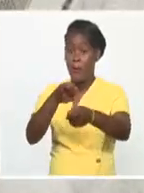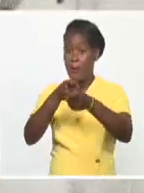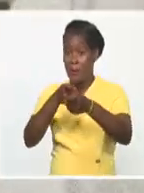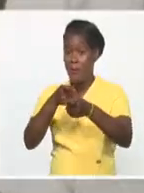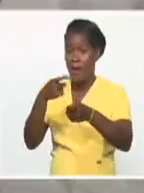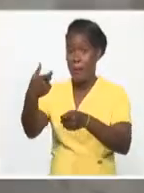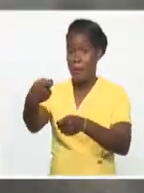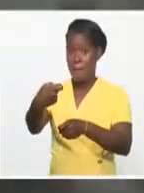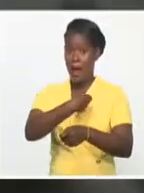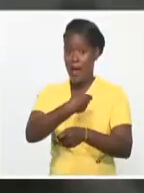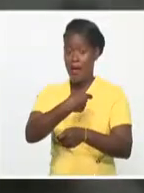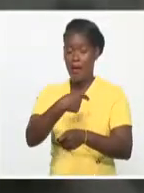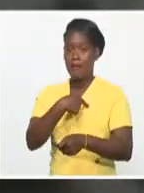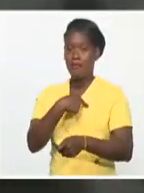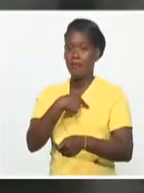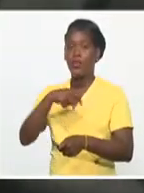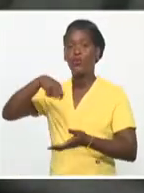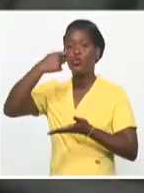camisa